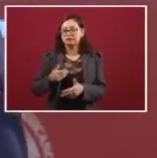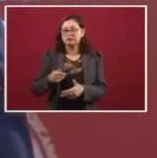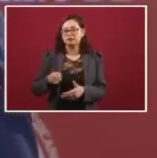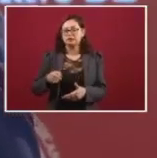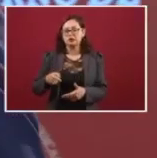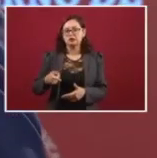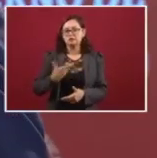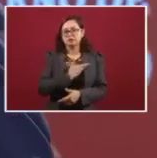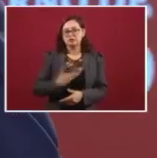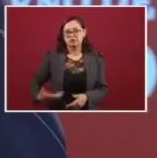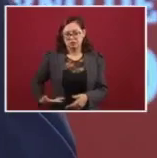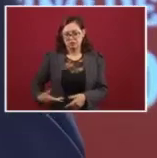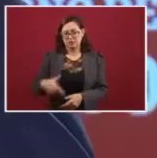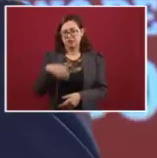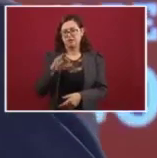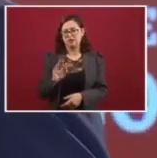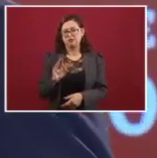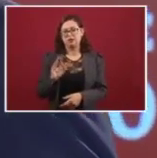firman el contrato.